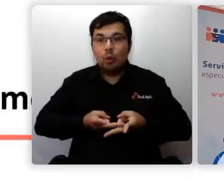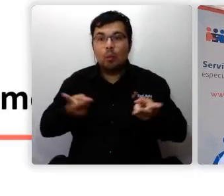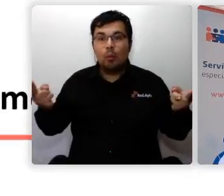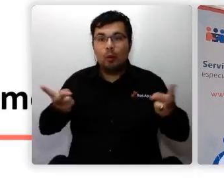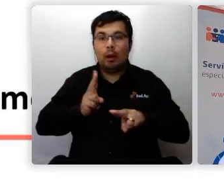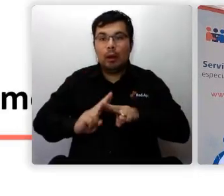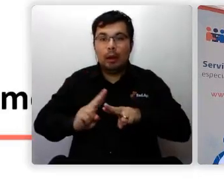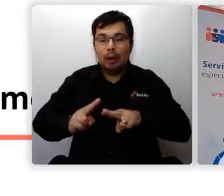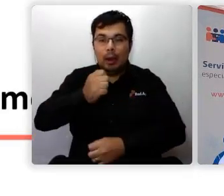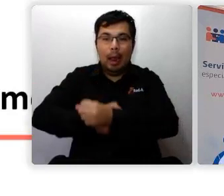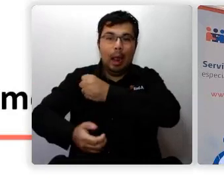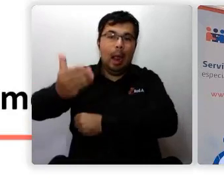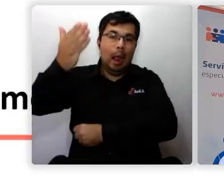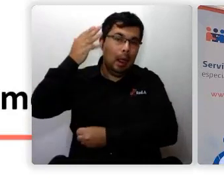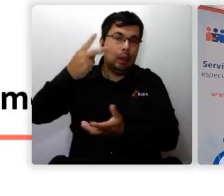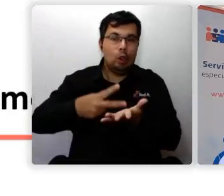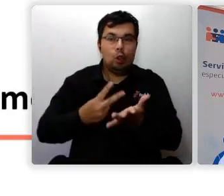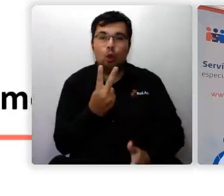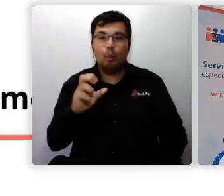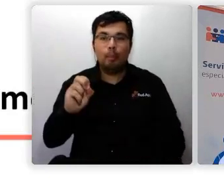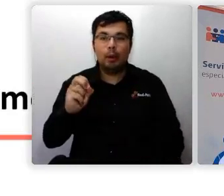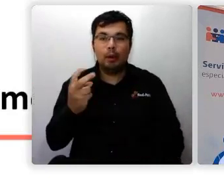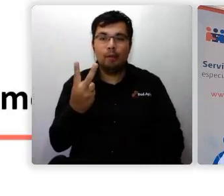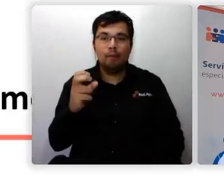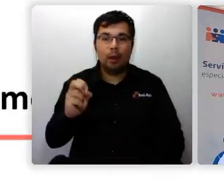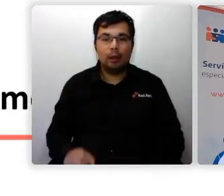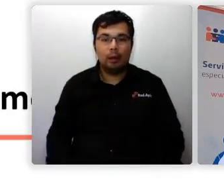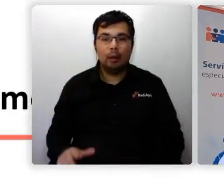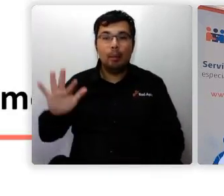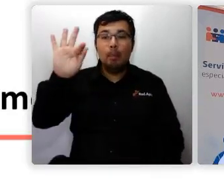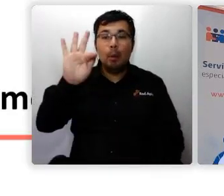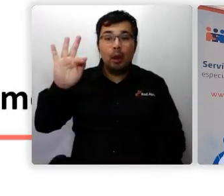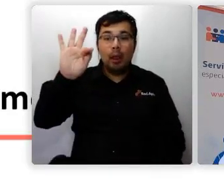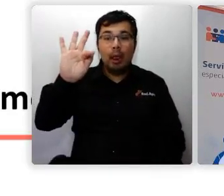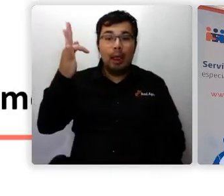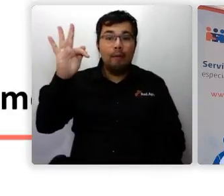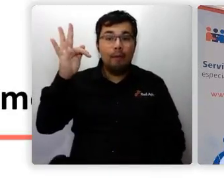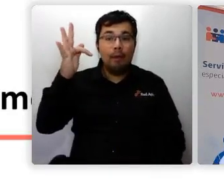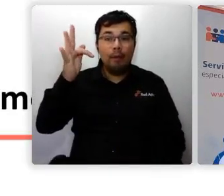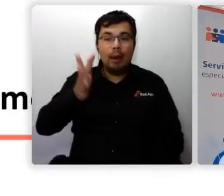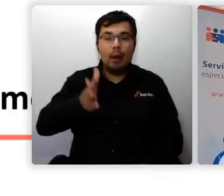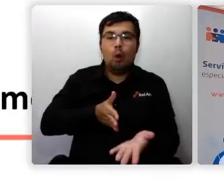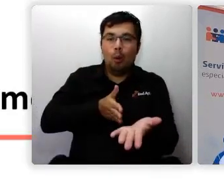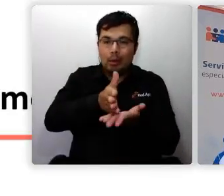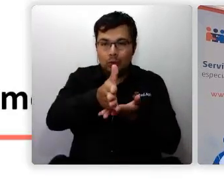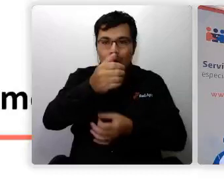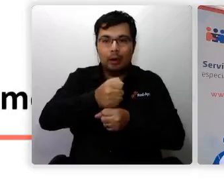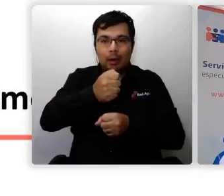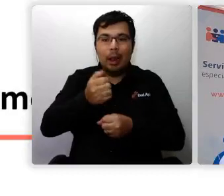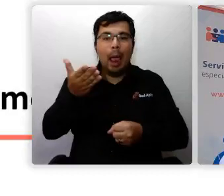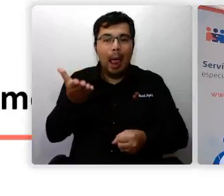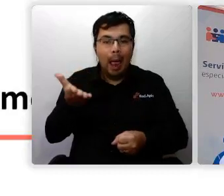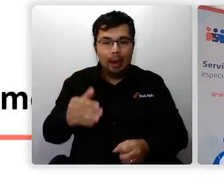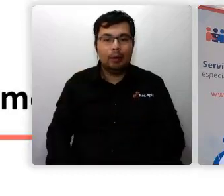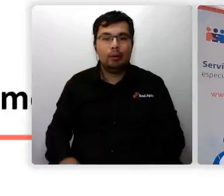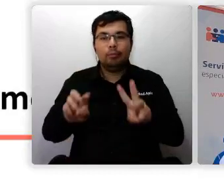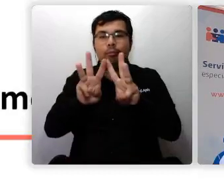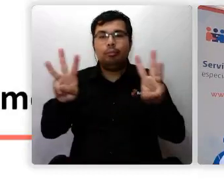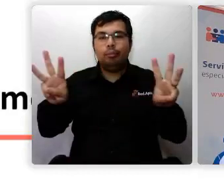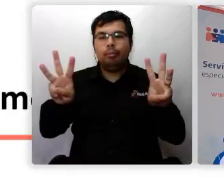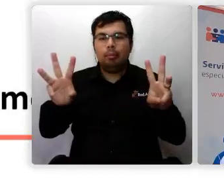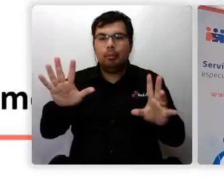2020, pero que recién en febrero de este año comenzó a operar. Ahí se construyó una página web y en forma muy tímida se